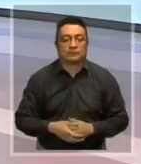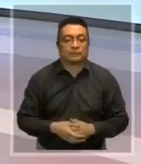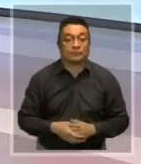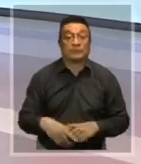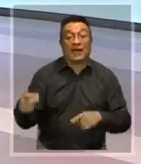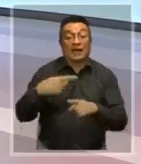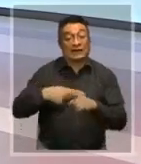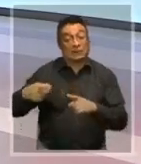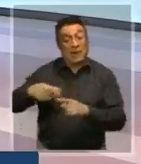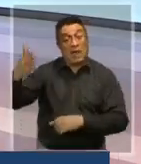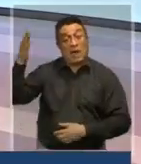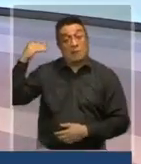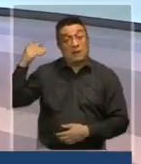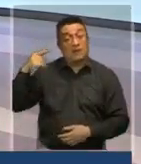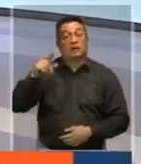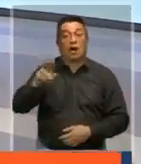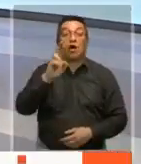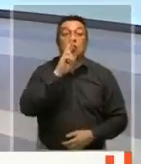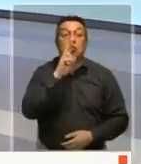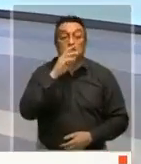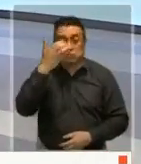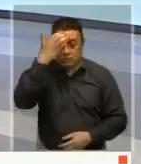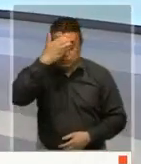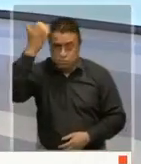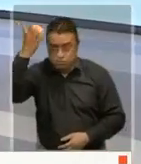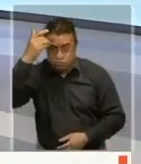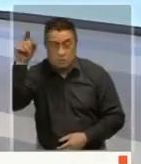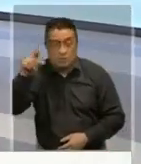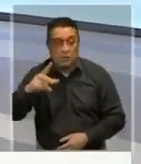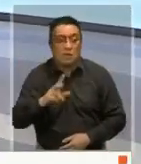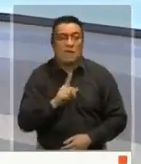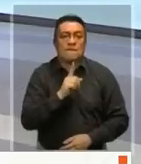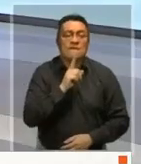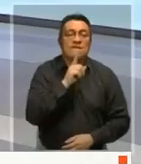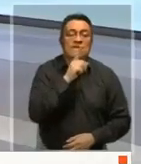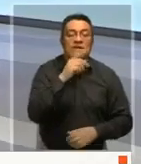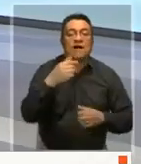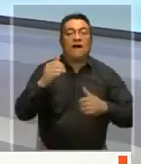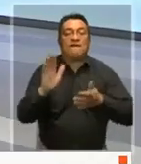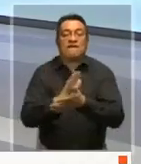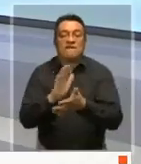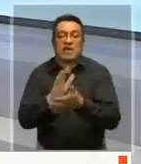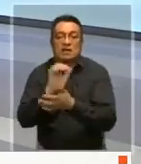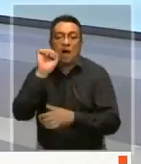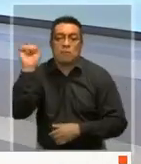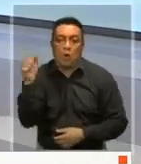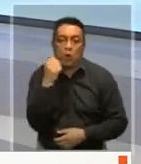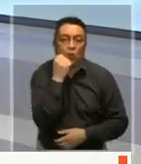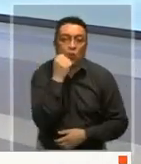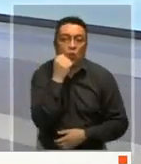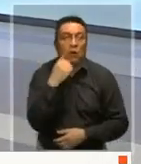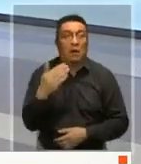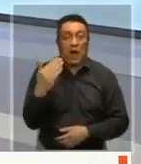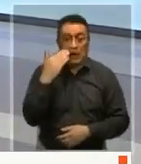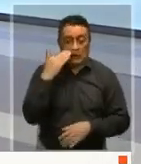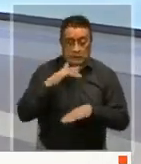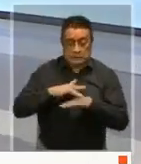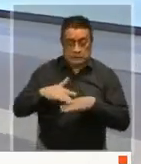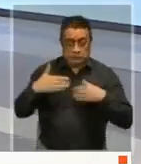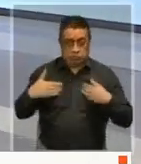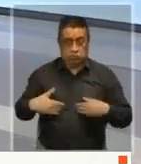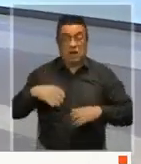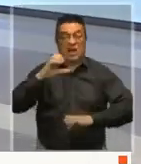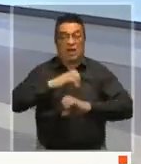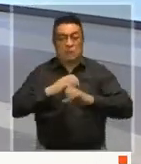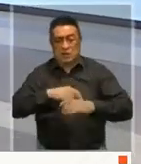semana pasada, celebridades rusas participaron de una lujosa fiesta en Moscú. La temática casi desnudos. Varias empresas cancelaron